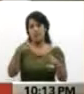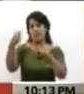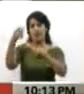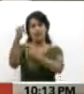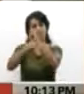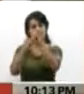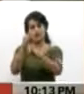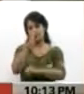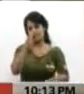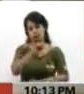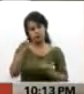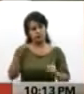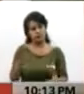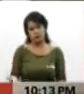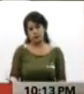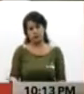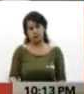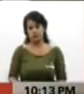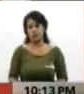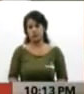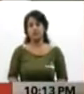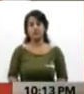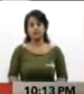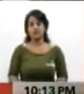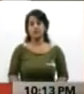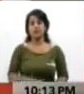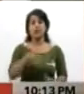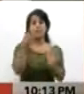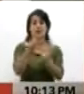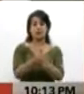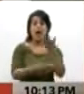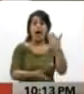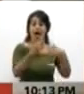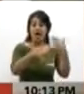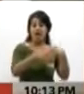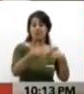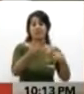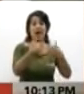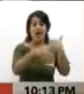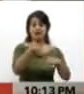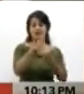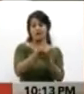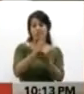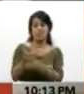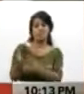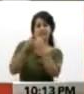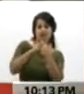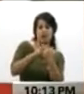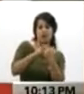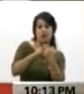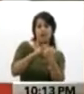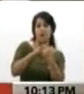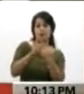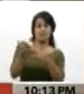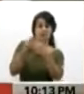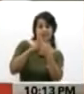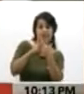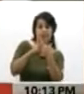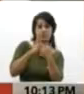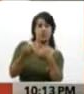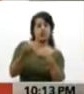extranjera. De los reales que le prestaron a los Adecos, a los Copellanos, y ellos en vez de invertirlos, se los